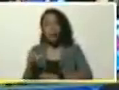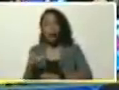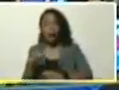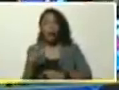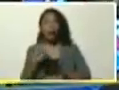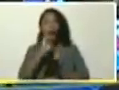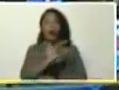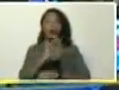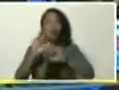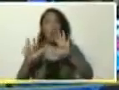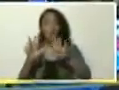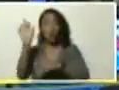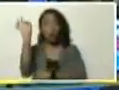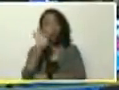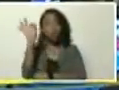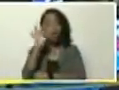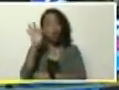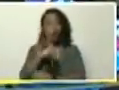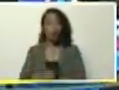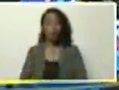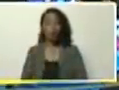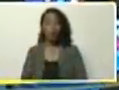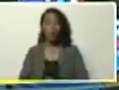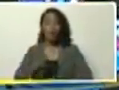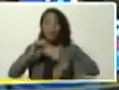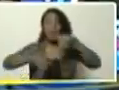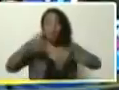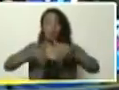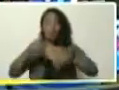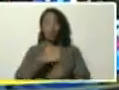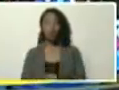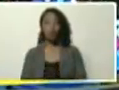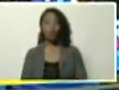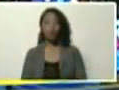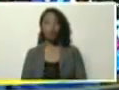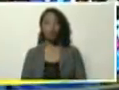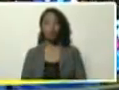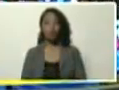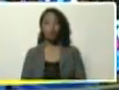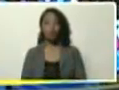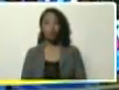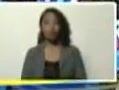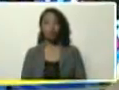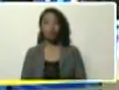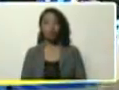del 48% de los votos.